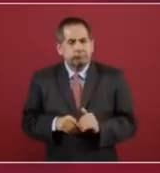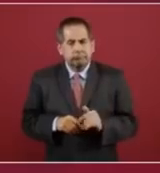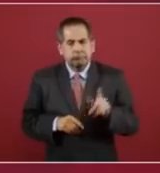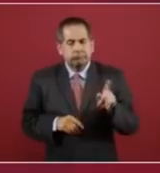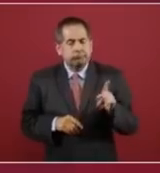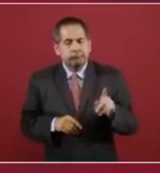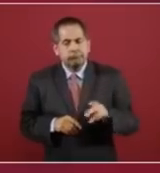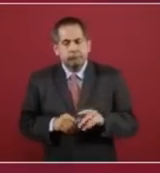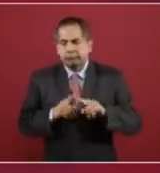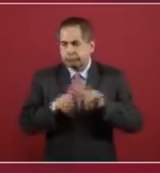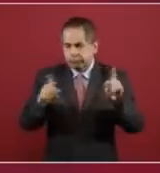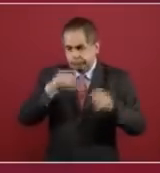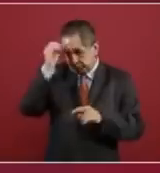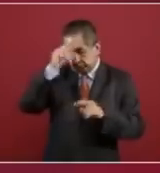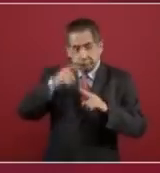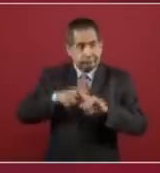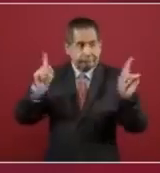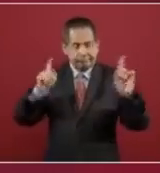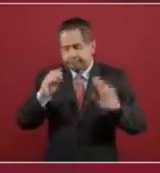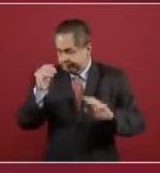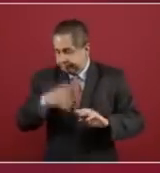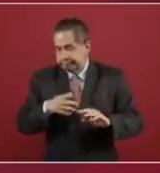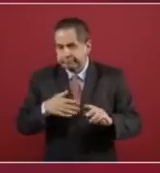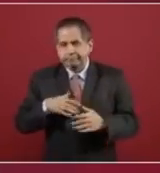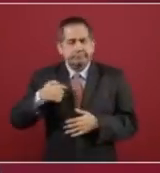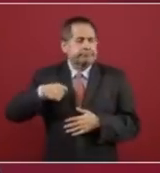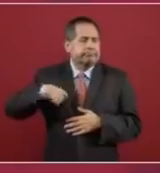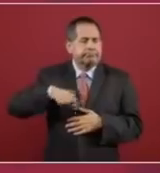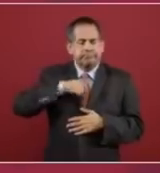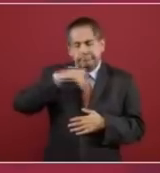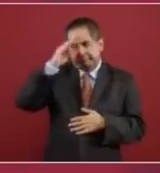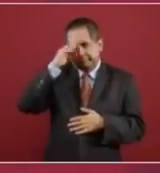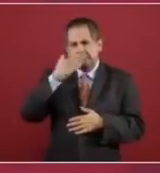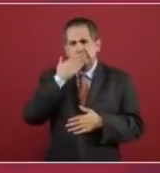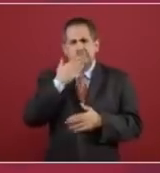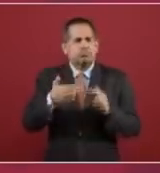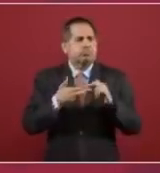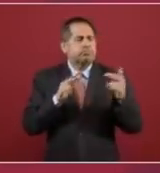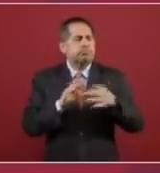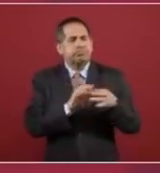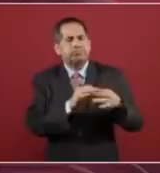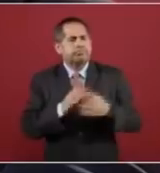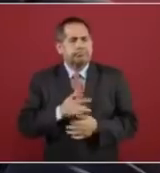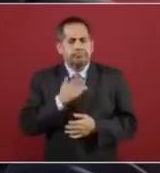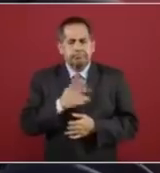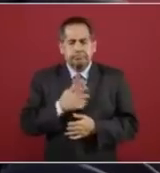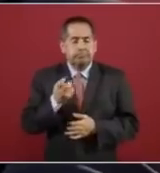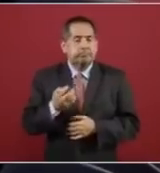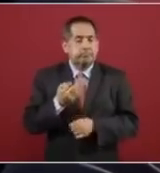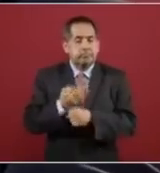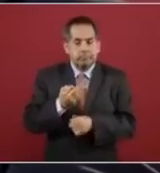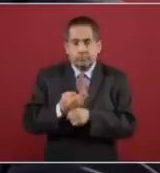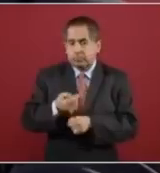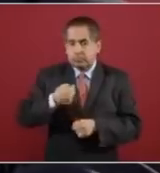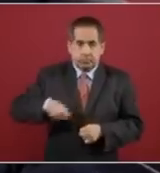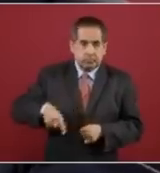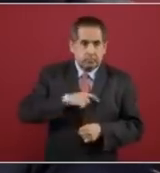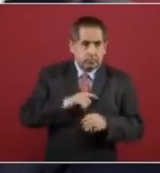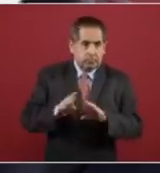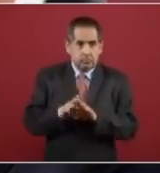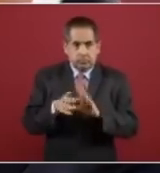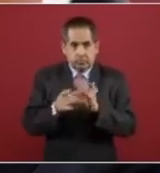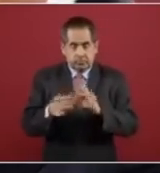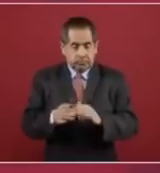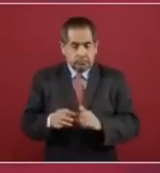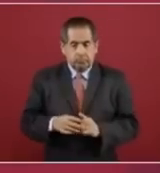las diferencias. Considero que es buena la relación y estamos nosotros